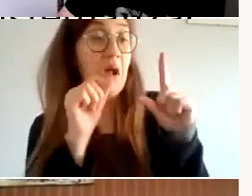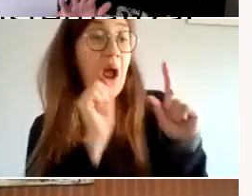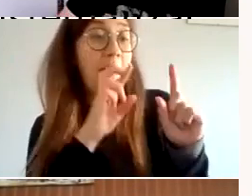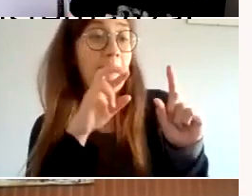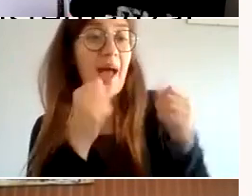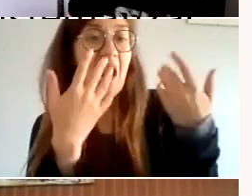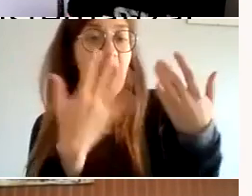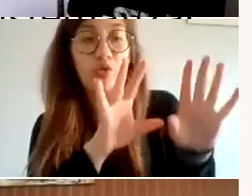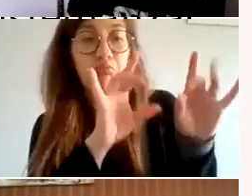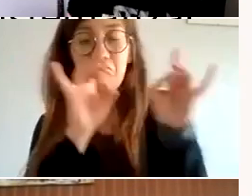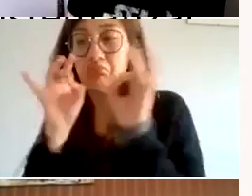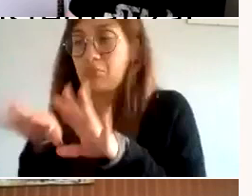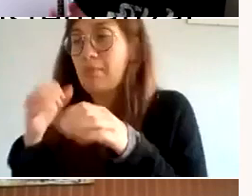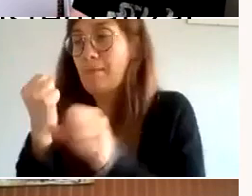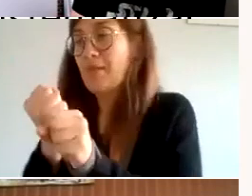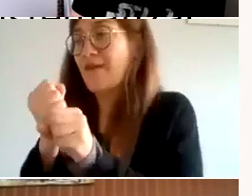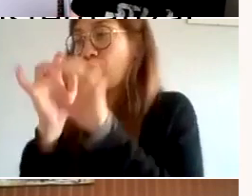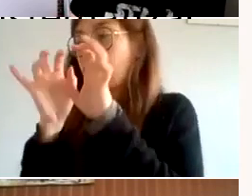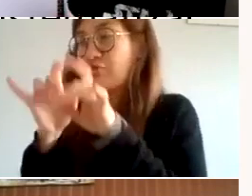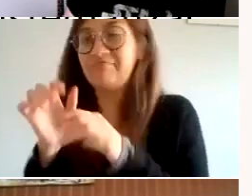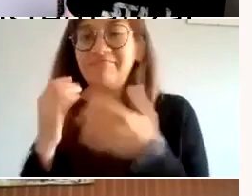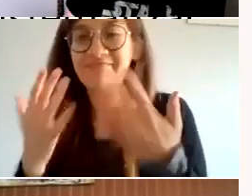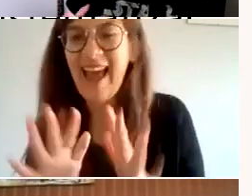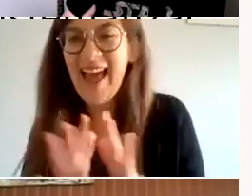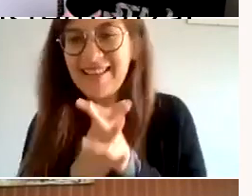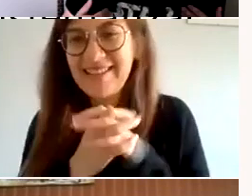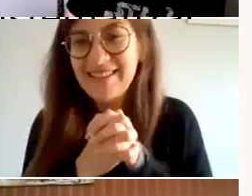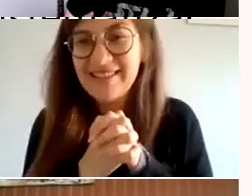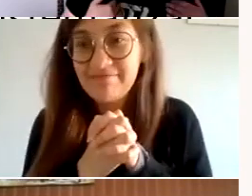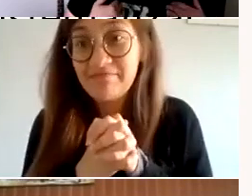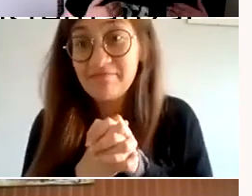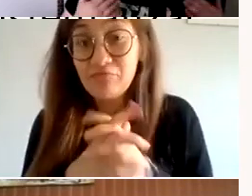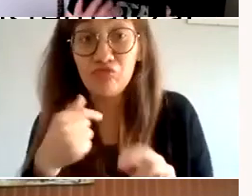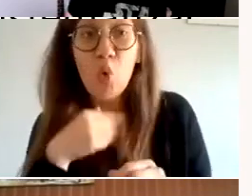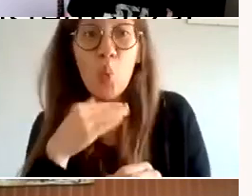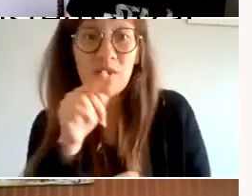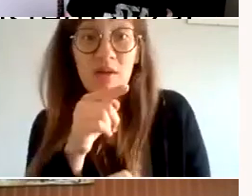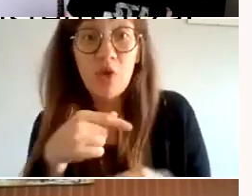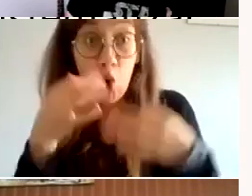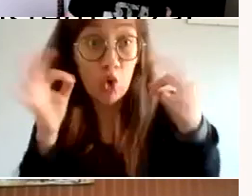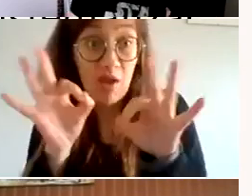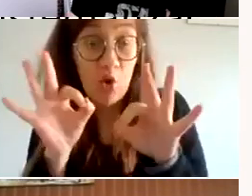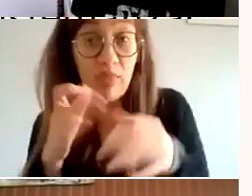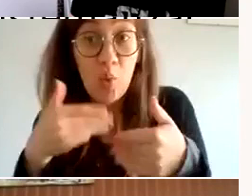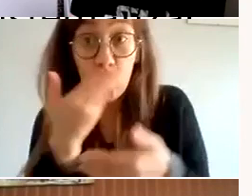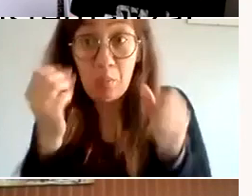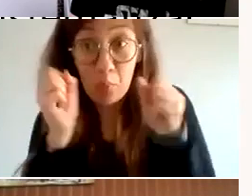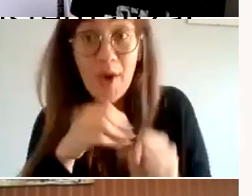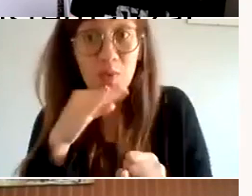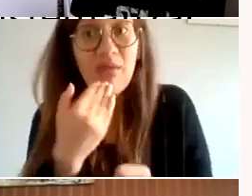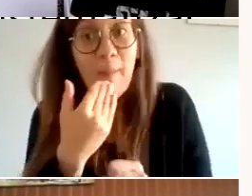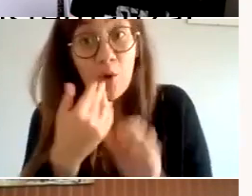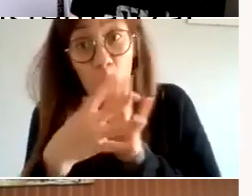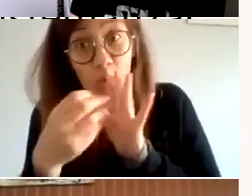esas, así que no las podría recomendar, pero existen alternativas. Yo le recomiendo de verdad Mendeley porque tiene incluso